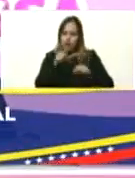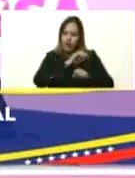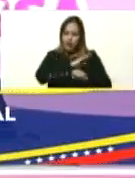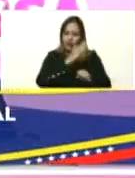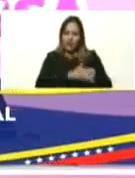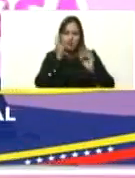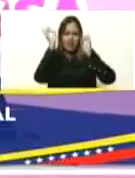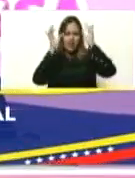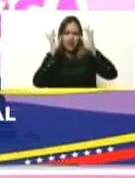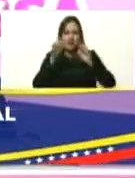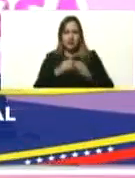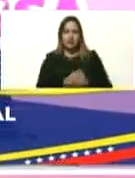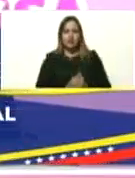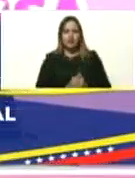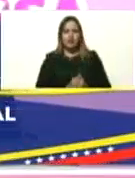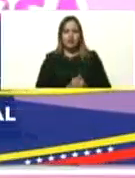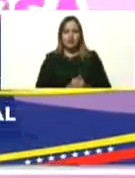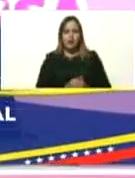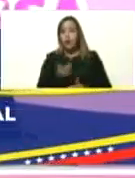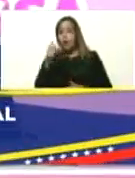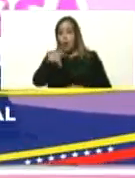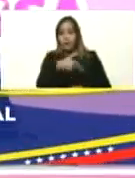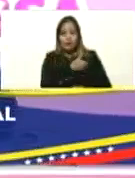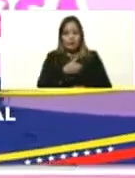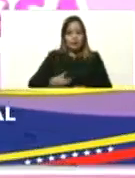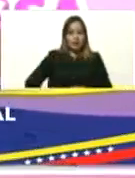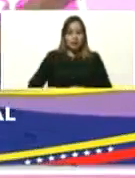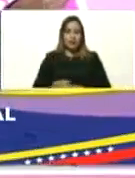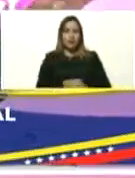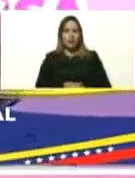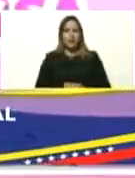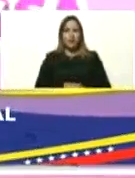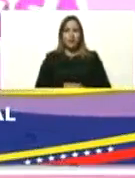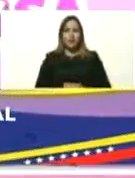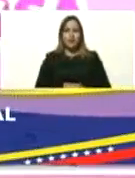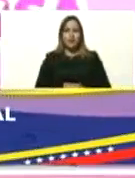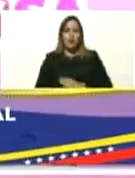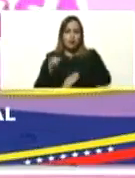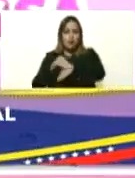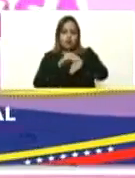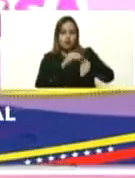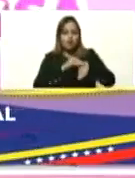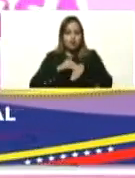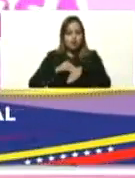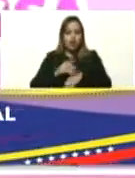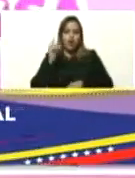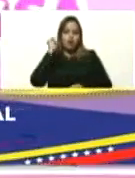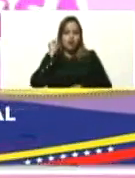creativa. Hoy, presidente, nos convocamos las mujeres.